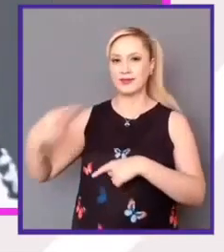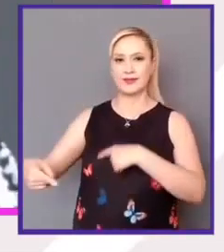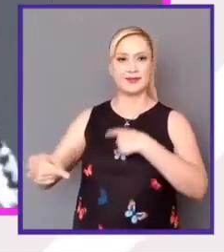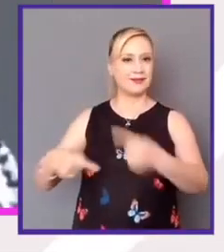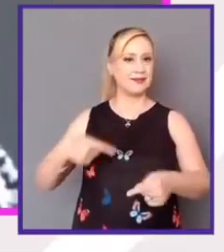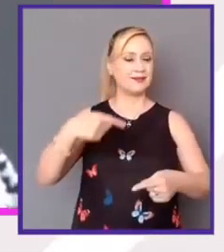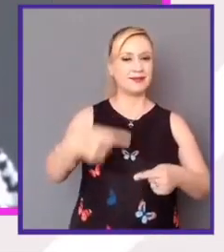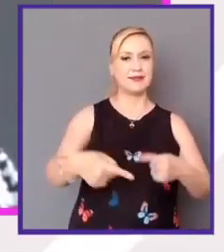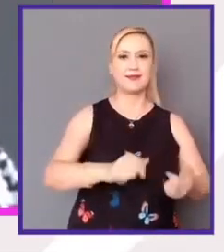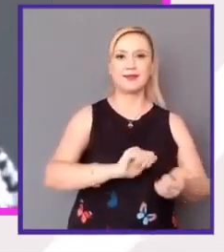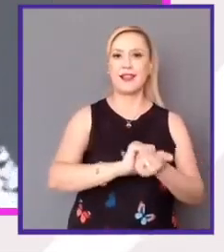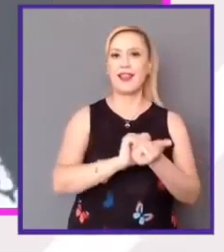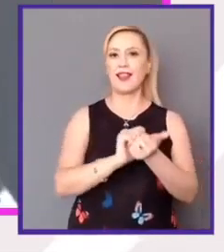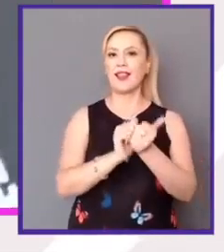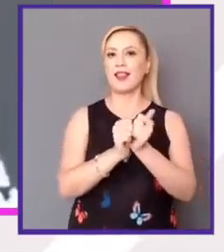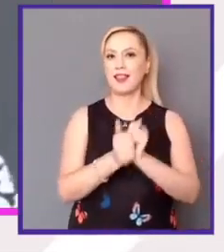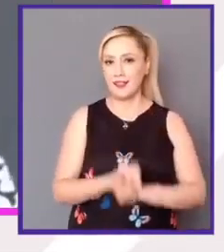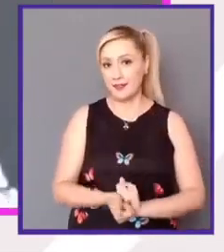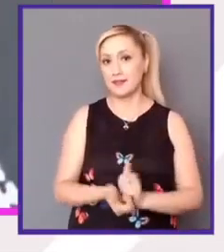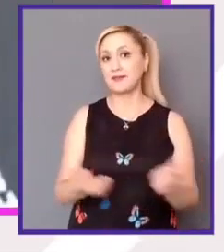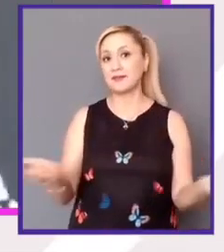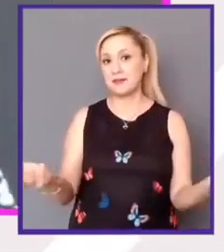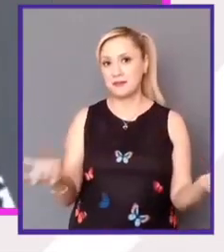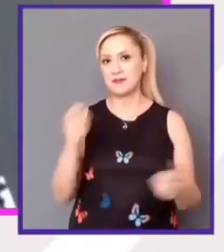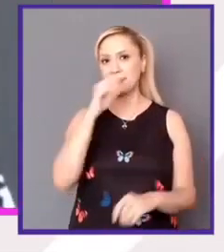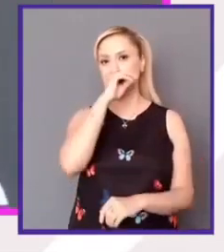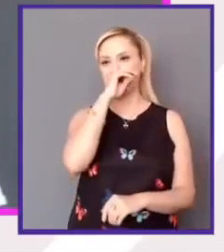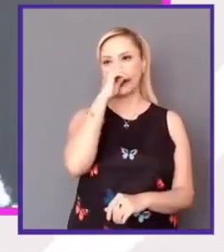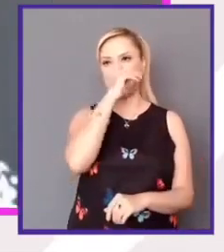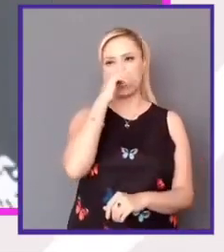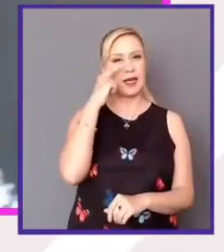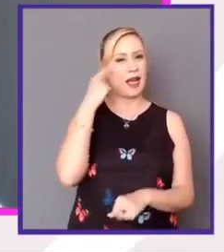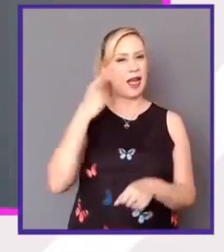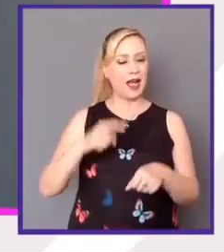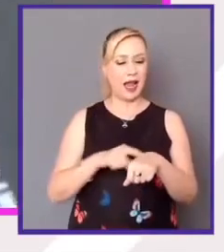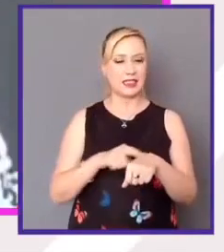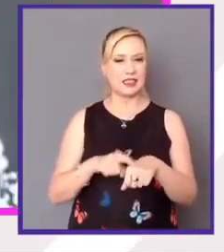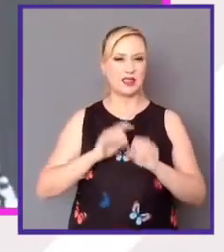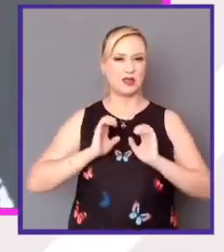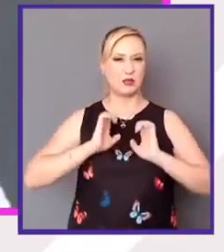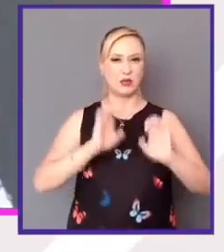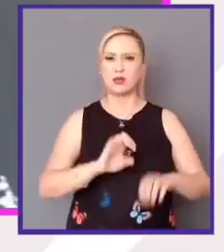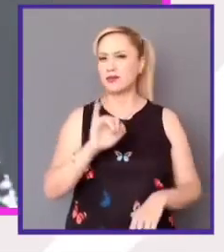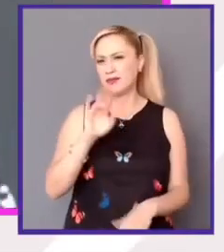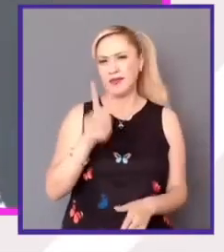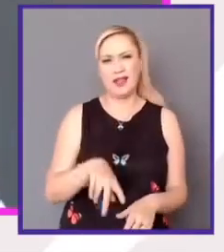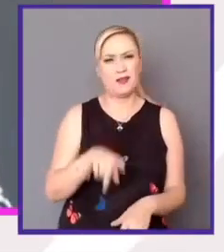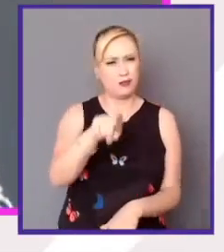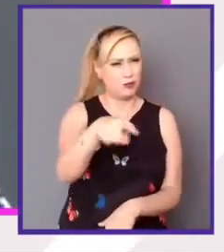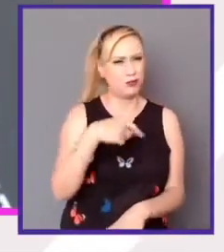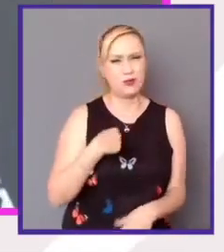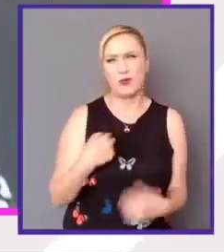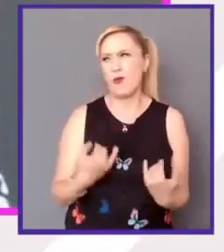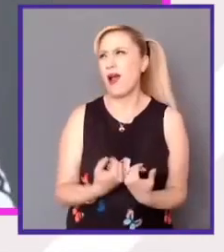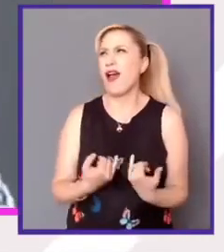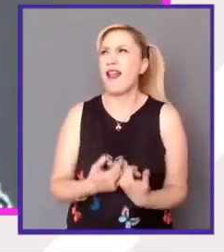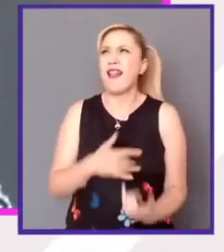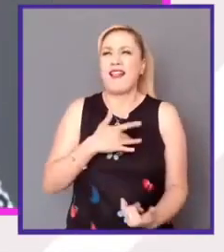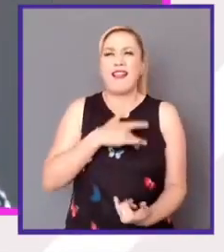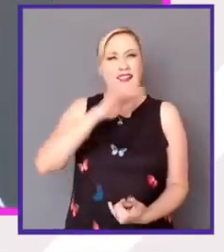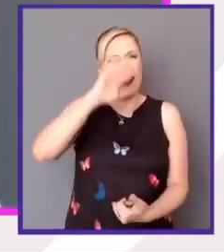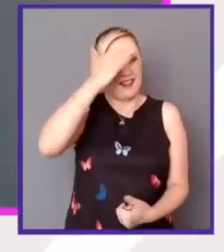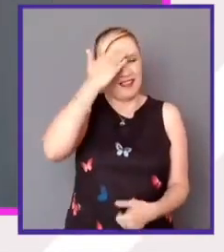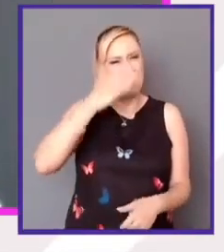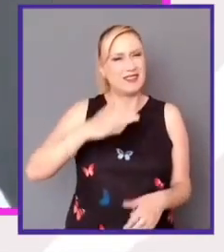¿no? Justo, pues sí, hablar de racismo, y creo que a todos aquí nos ha pasado en el espacio laboral, es